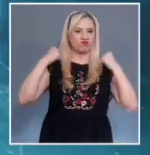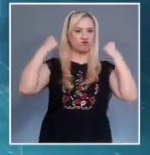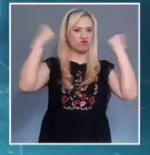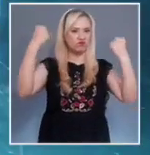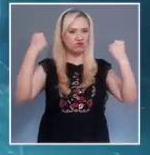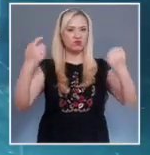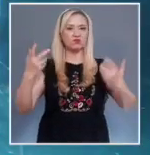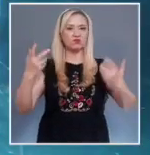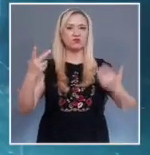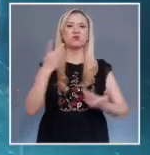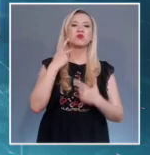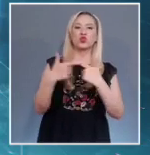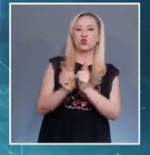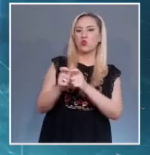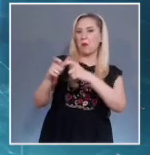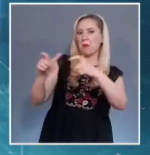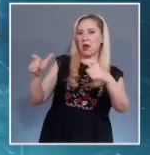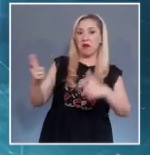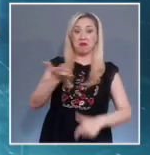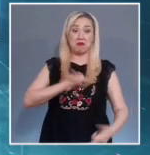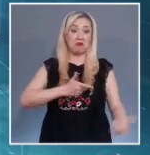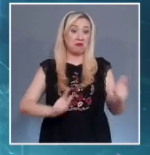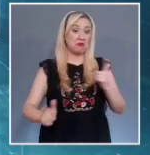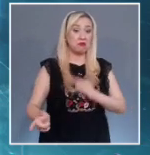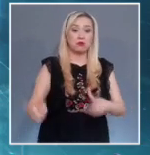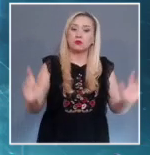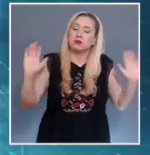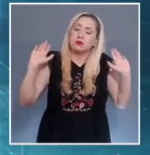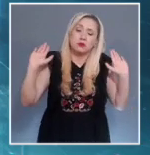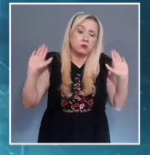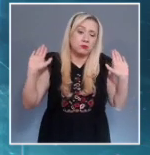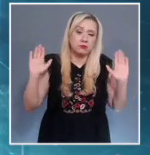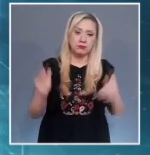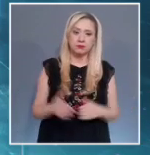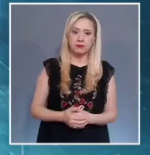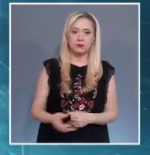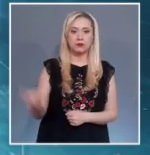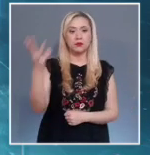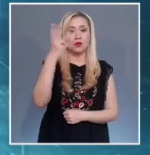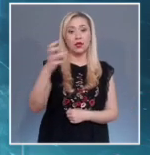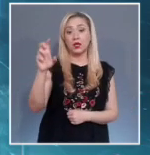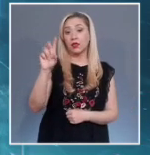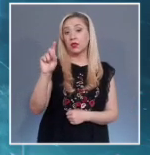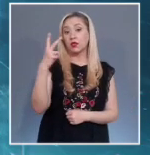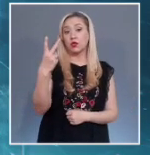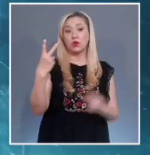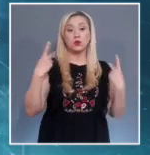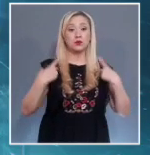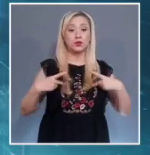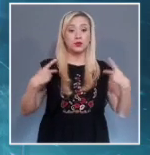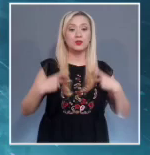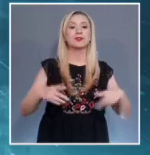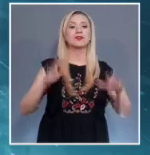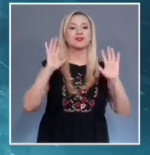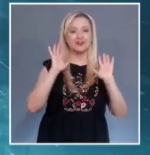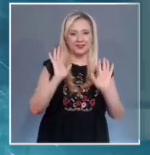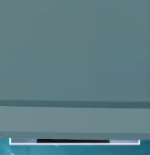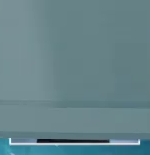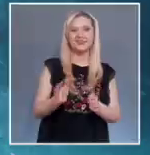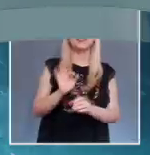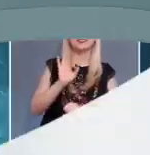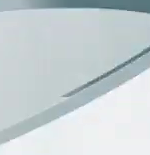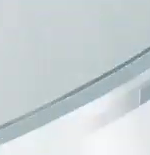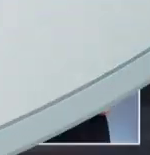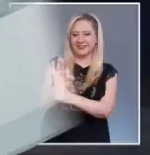La Defensoría Pública Federal ha logrado que 332 personas reciban los beneficios de la ley de amnistía.